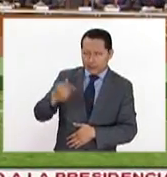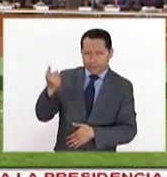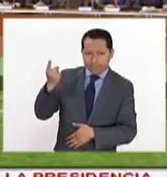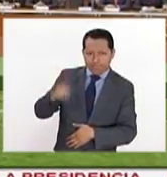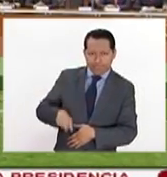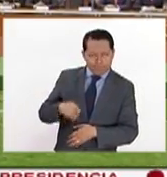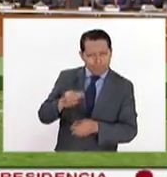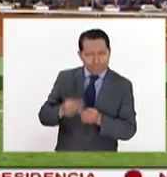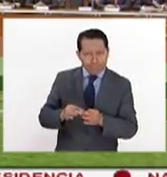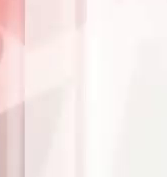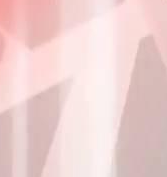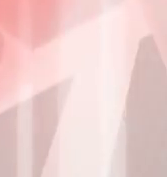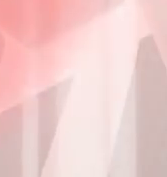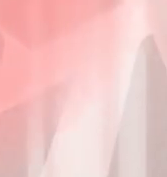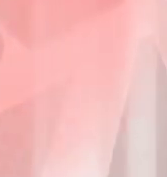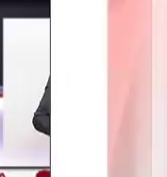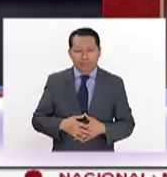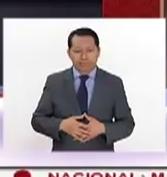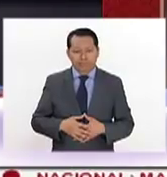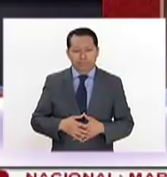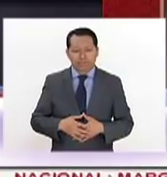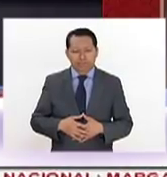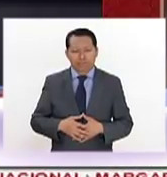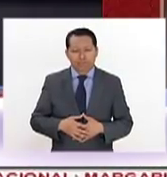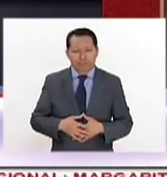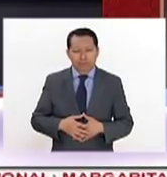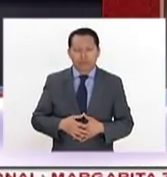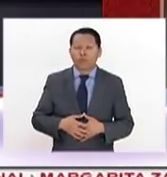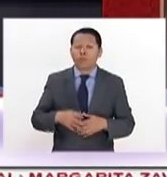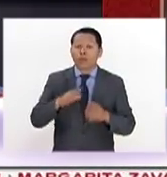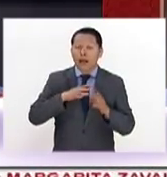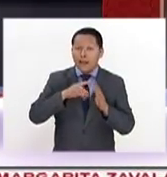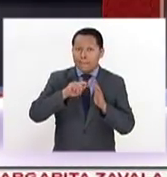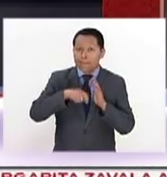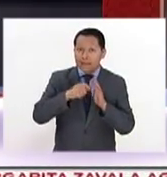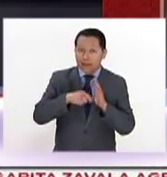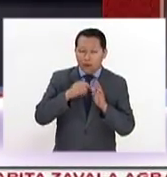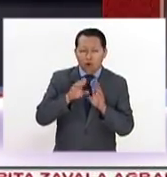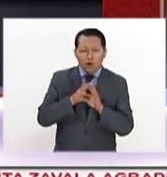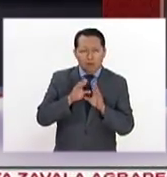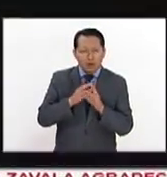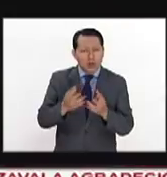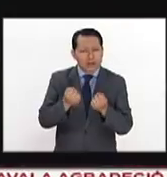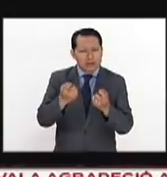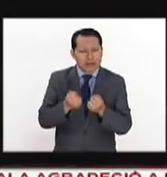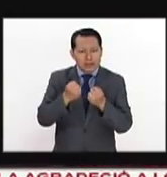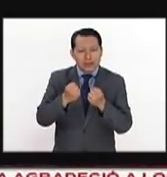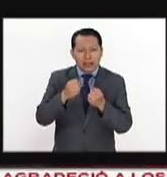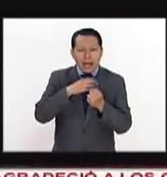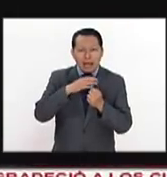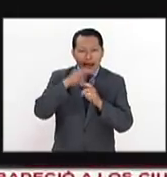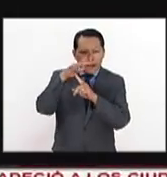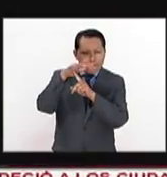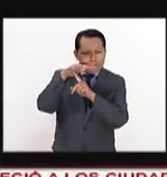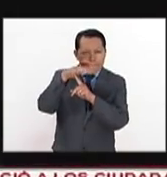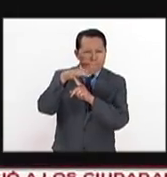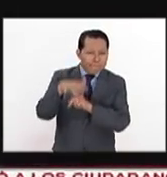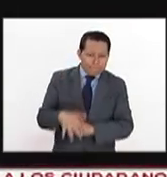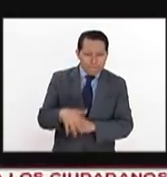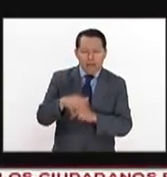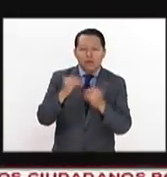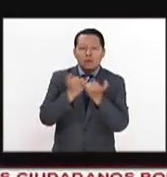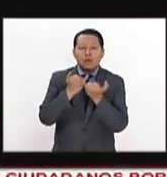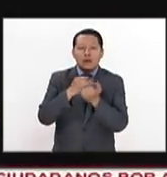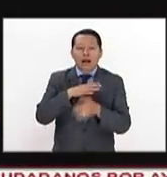presidente de la República. Un video captado por un rescatista muestra el momento exacto en el que se desplomó el helicóptero